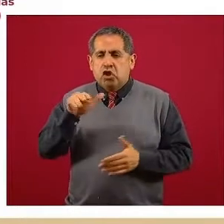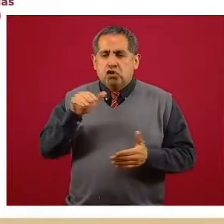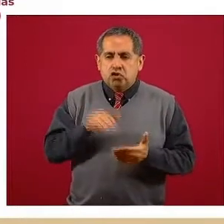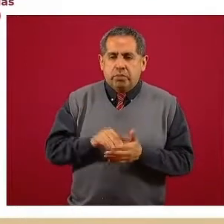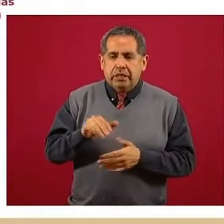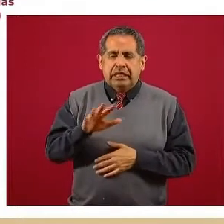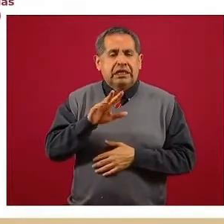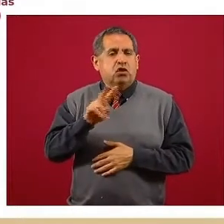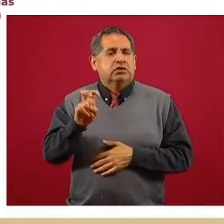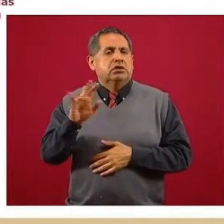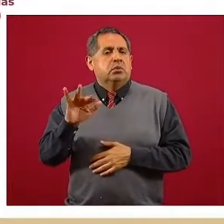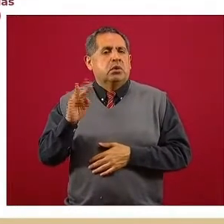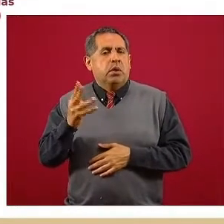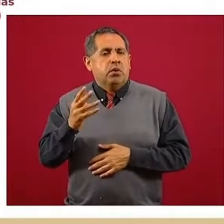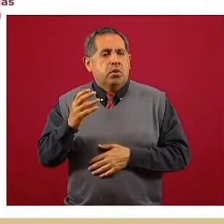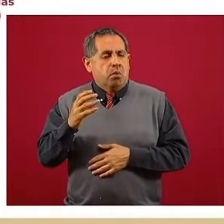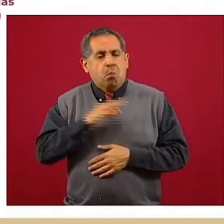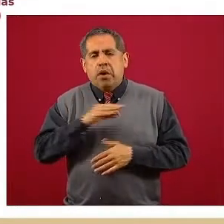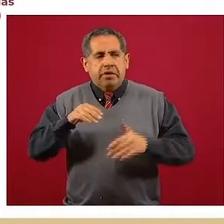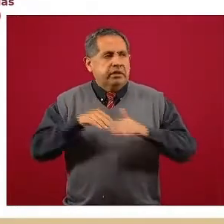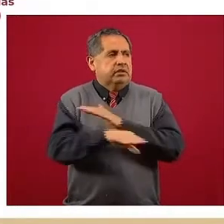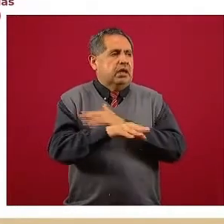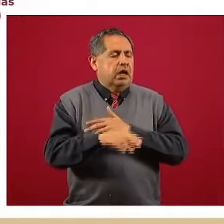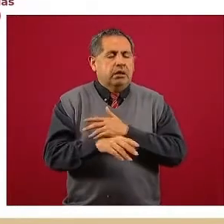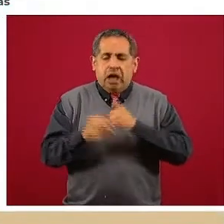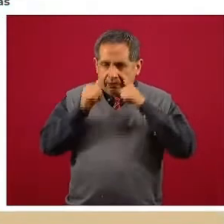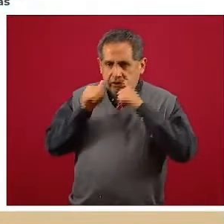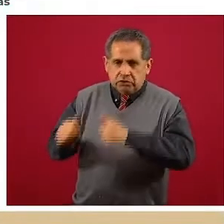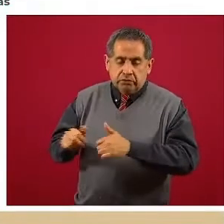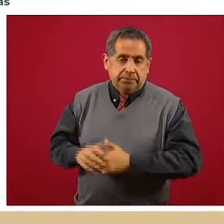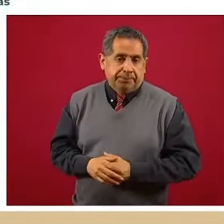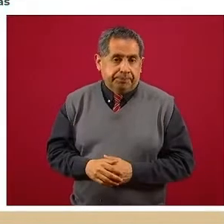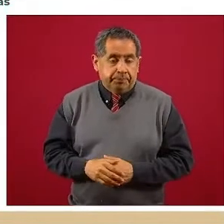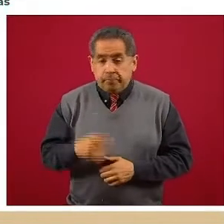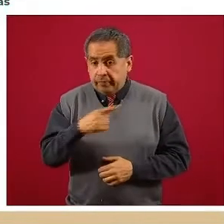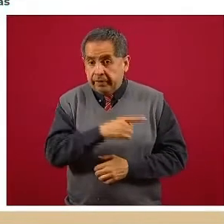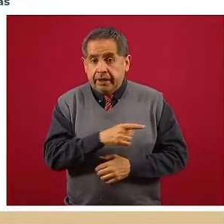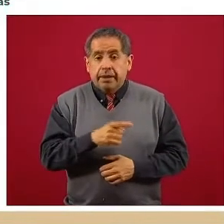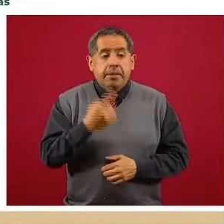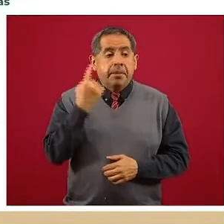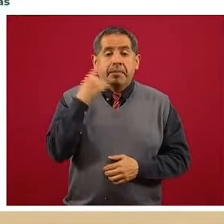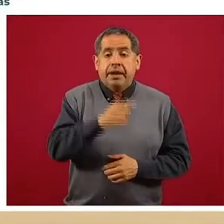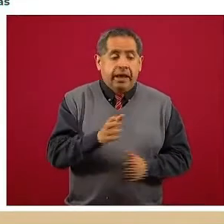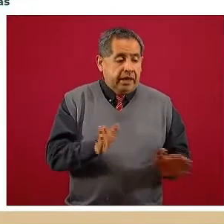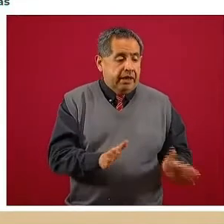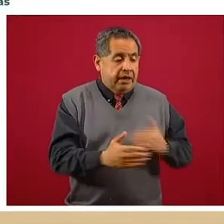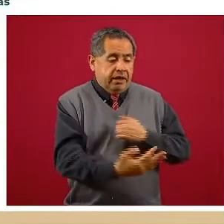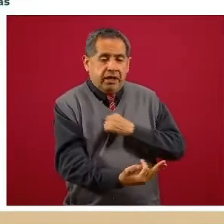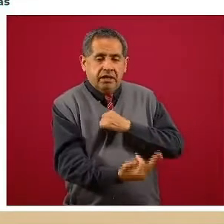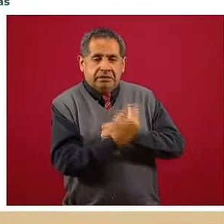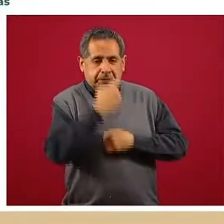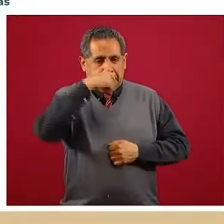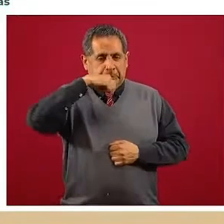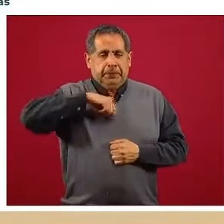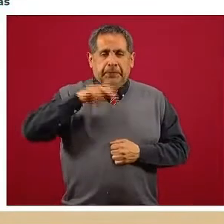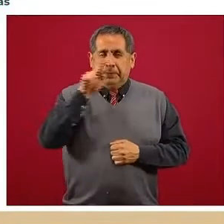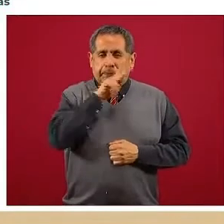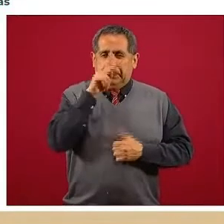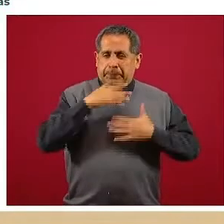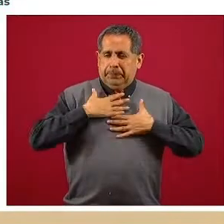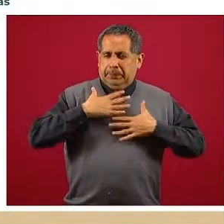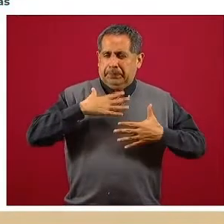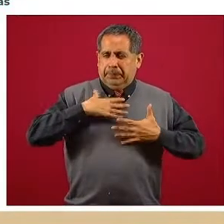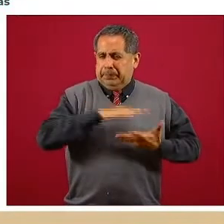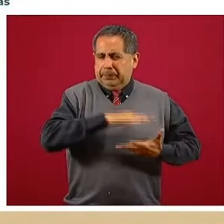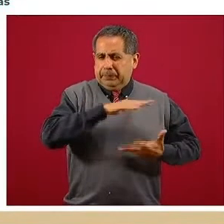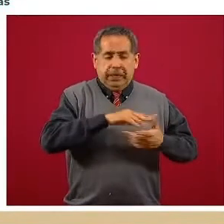18.254 camas. Veamos ahora en la siguiente diapositiva las camas con ventilador para los pacientes críticos. Aquí sí tenemos ya